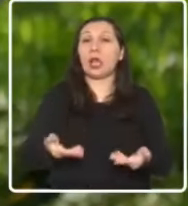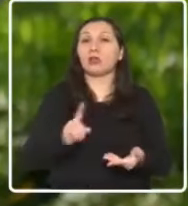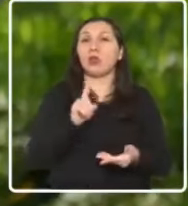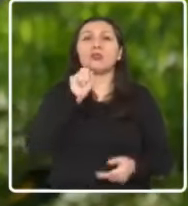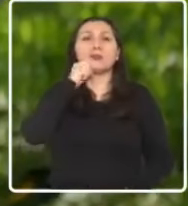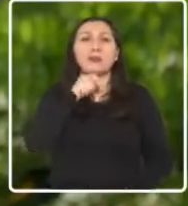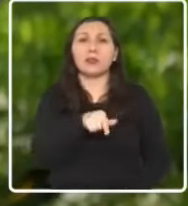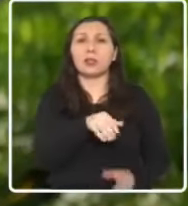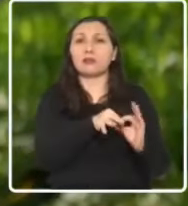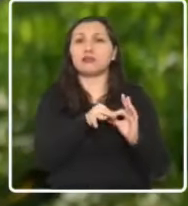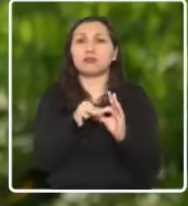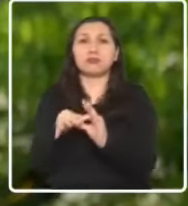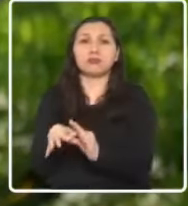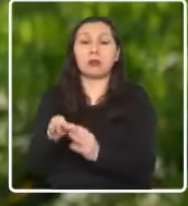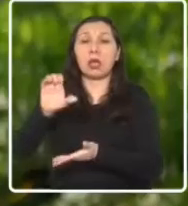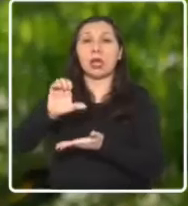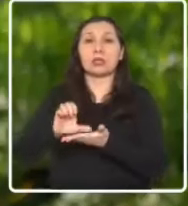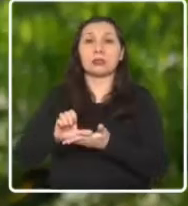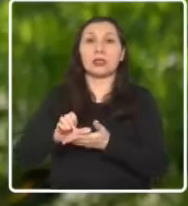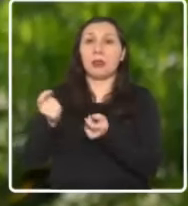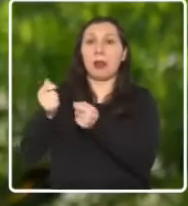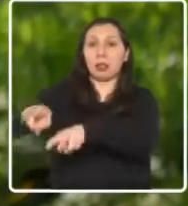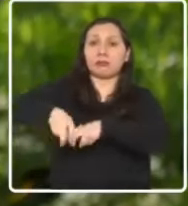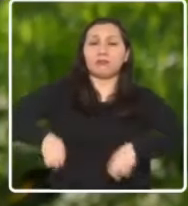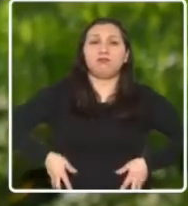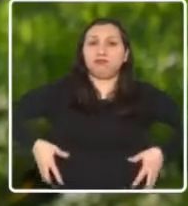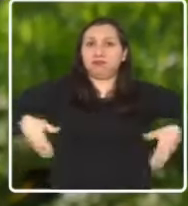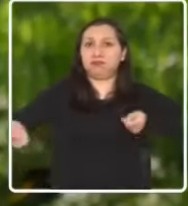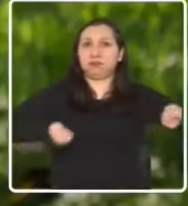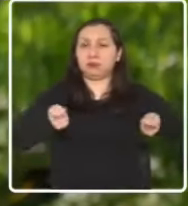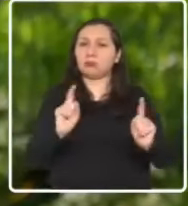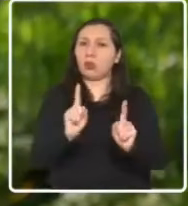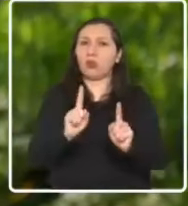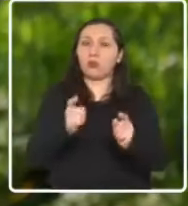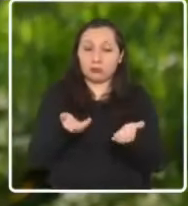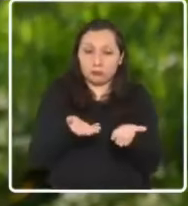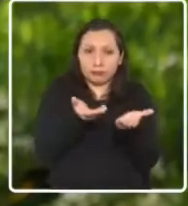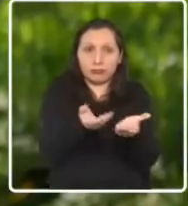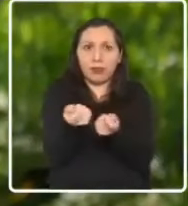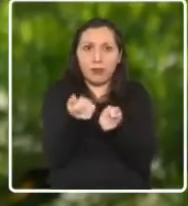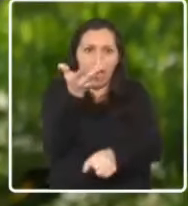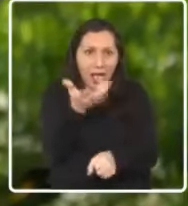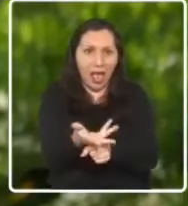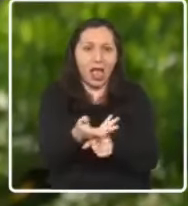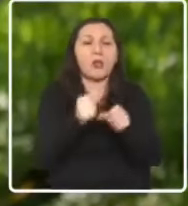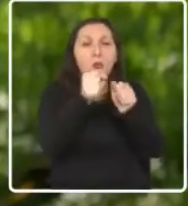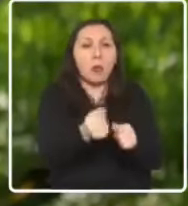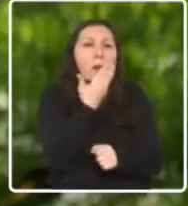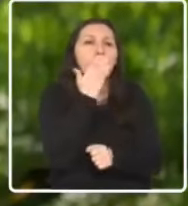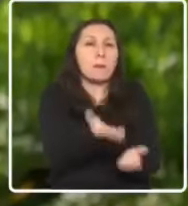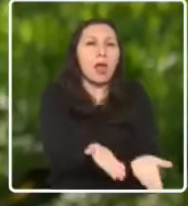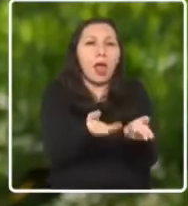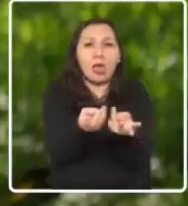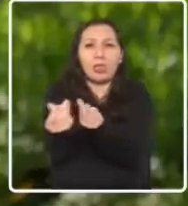trata de que el Estado se llene los bolsillos, se trata de que tengamos recursos disponibles para poder mejorar la